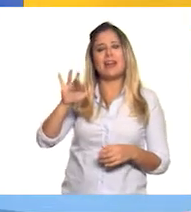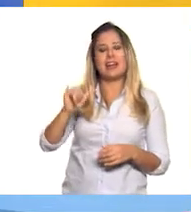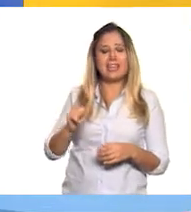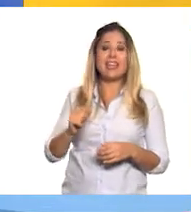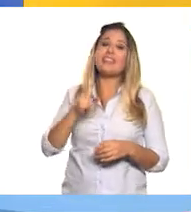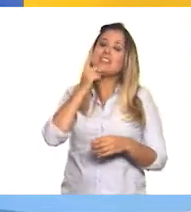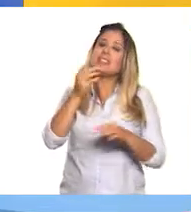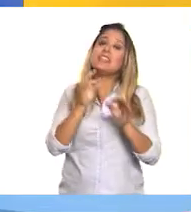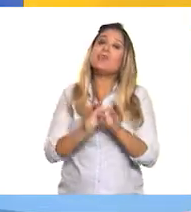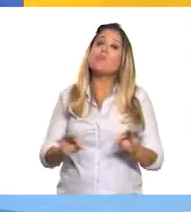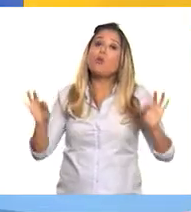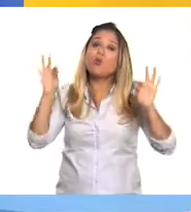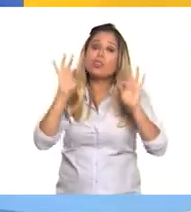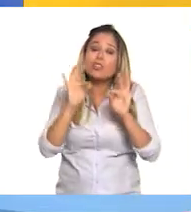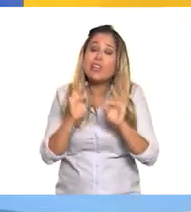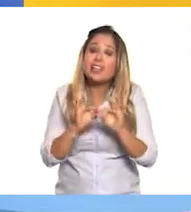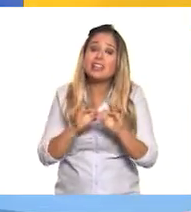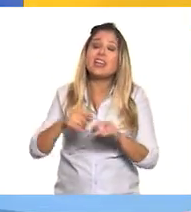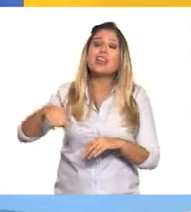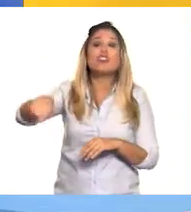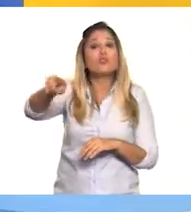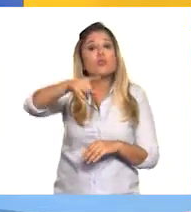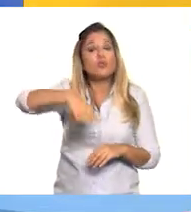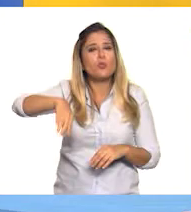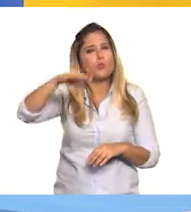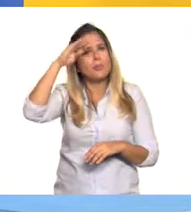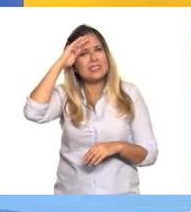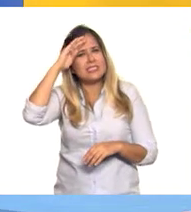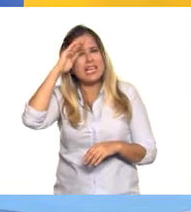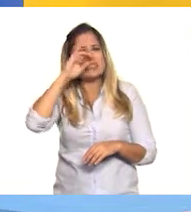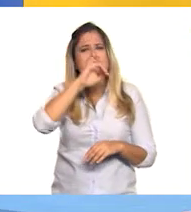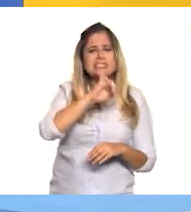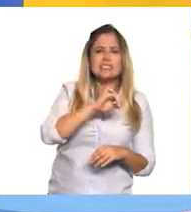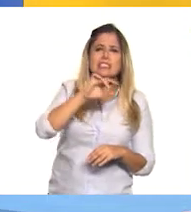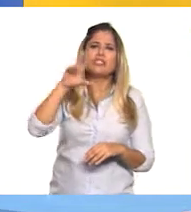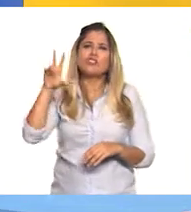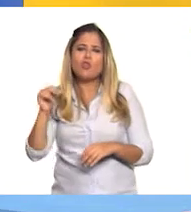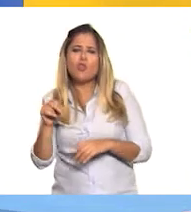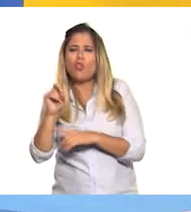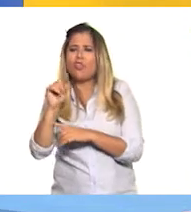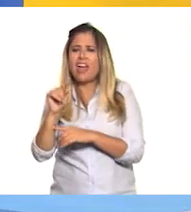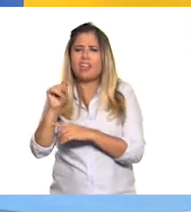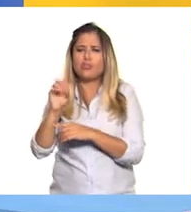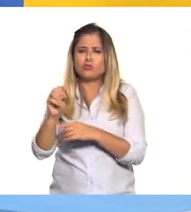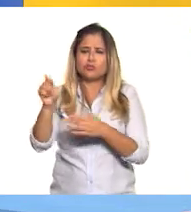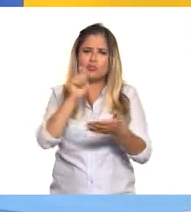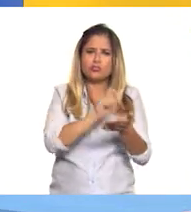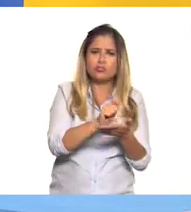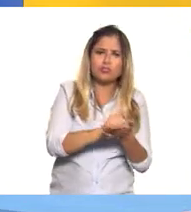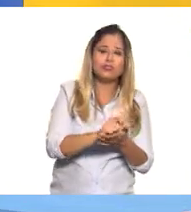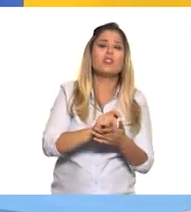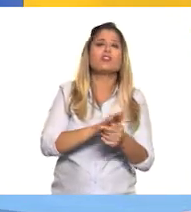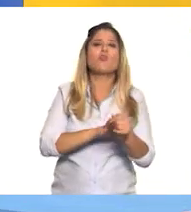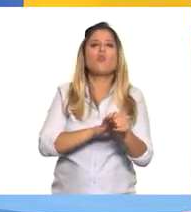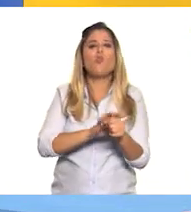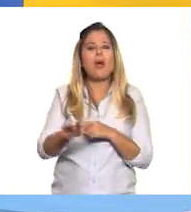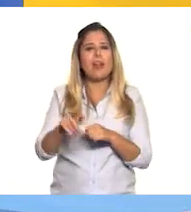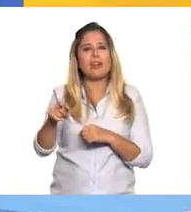que es muy importante al momento de definir si pediremos o no datos en nuestro cuestionario y cuáles